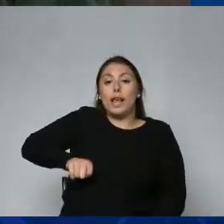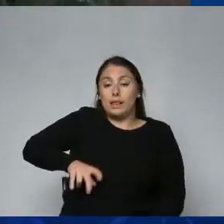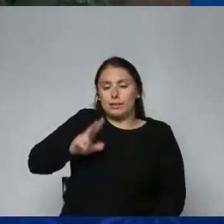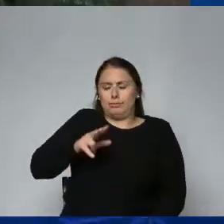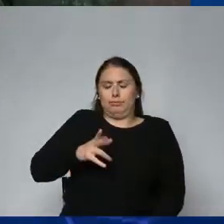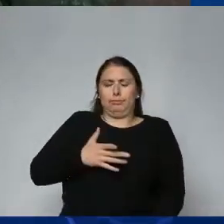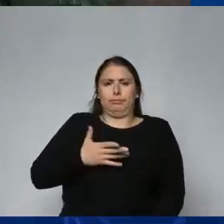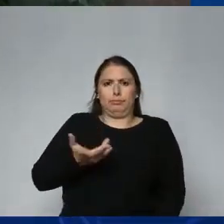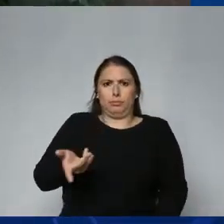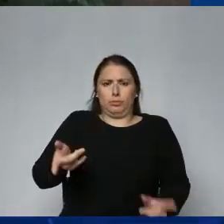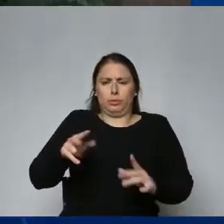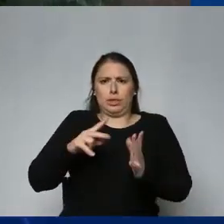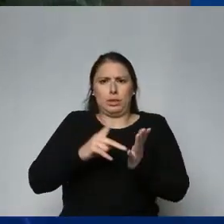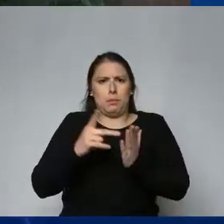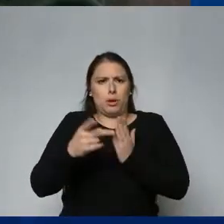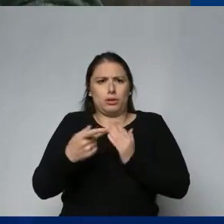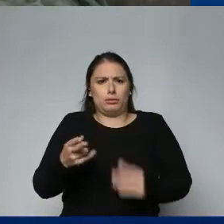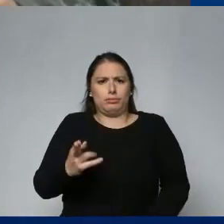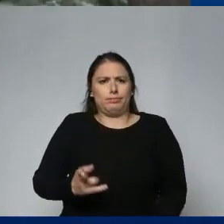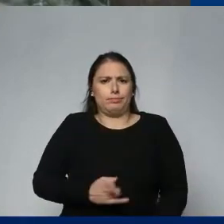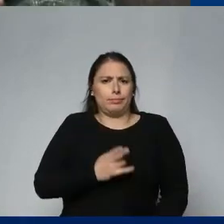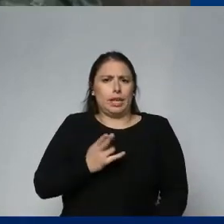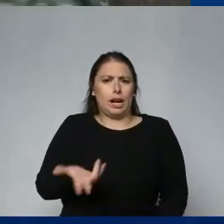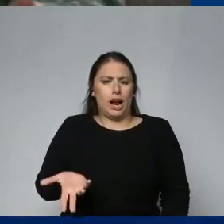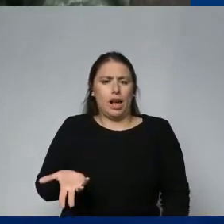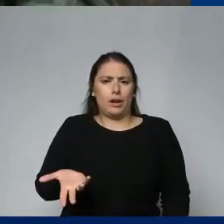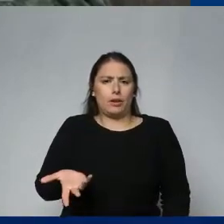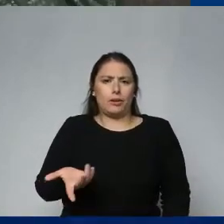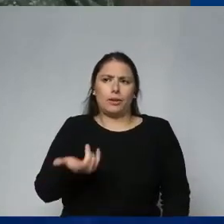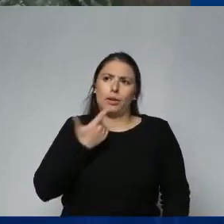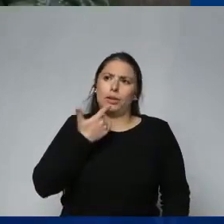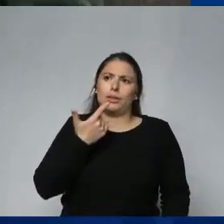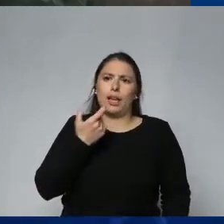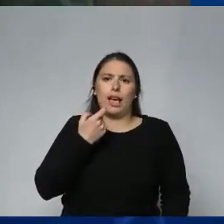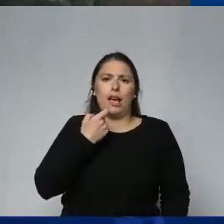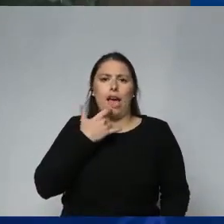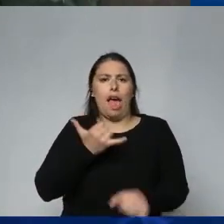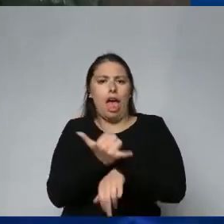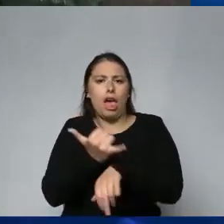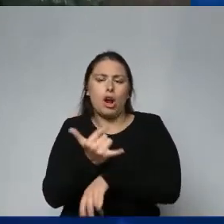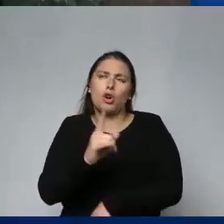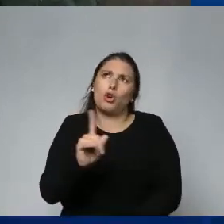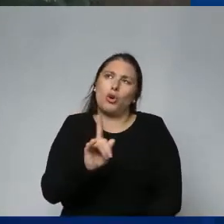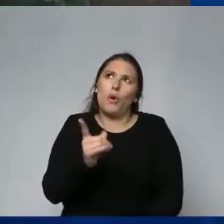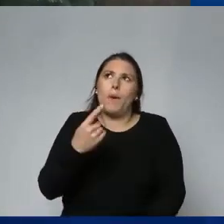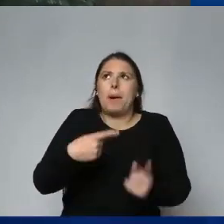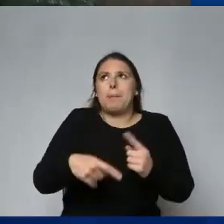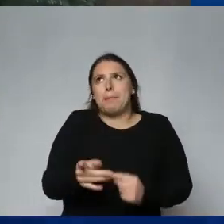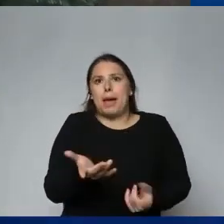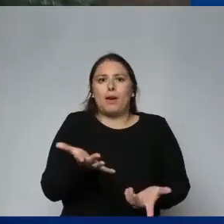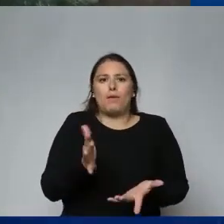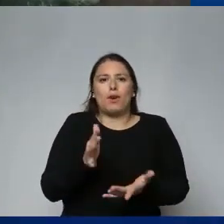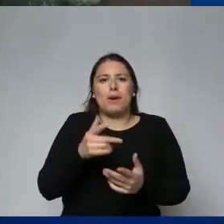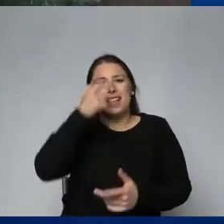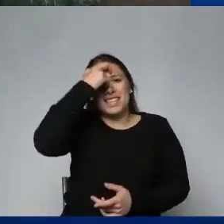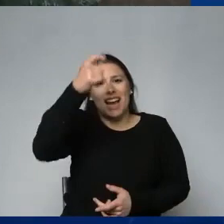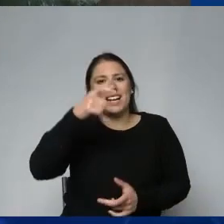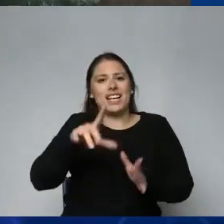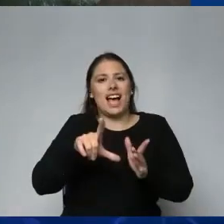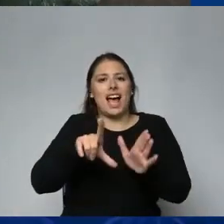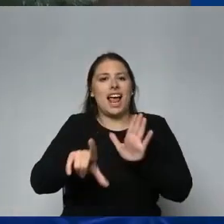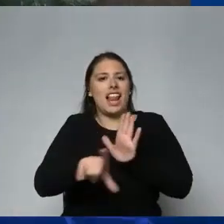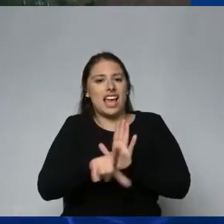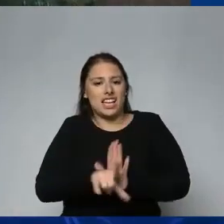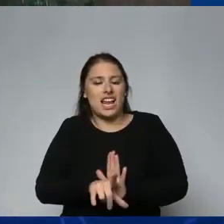es raro, es bastante como, no voy a decir defectuoso, pero de técnica legislativa,